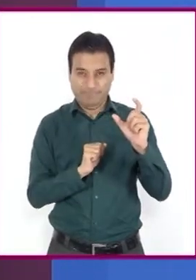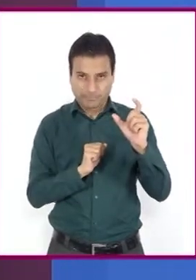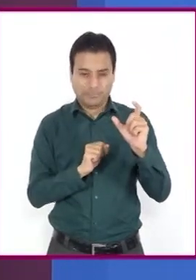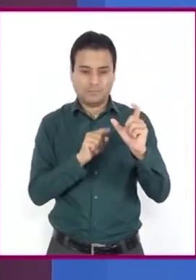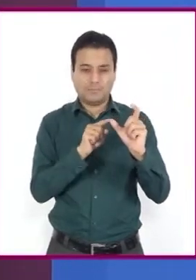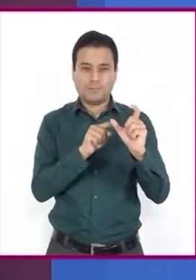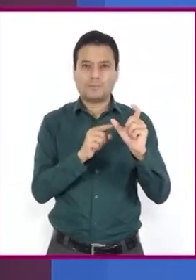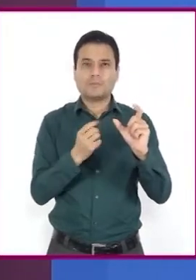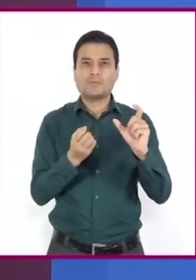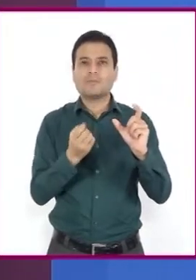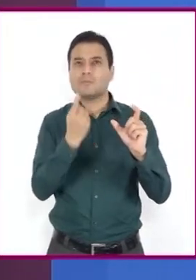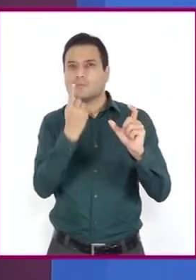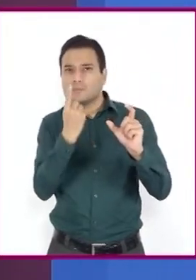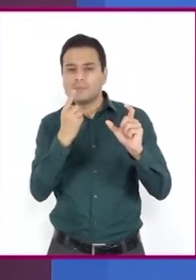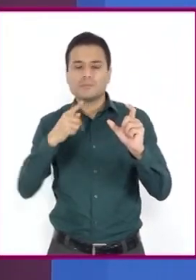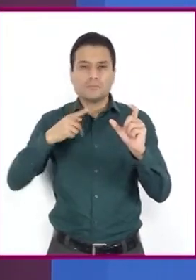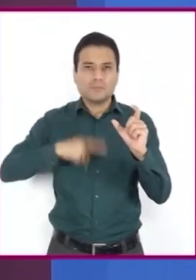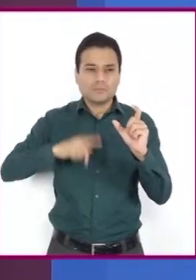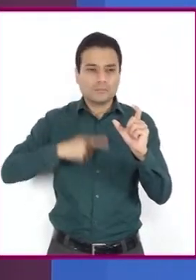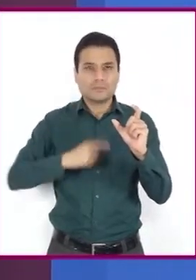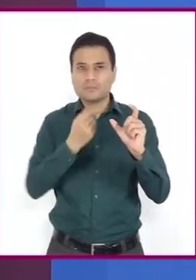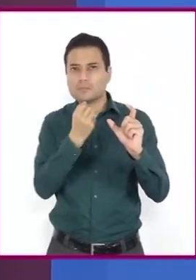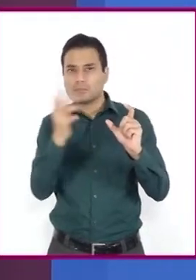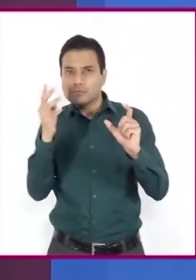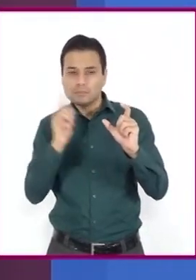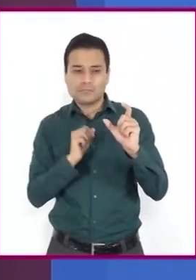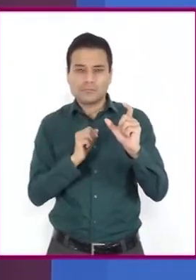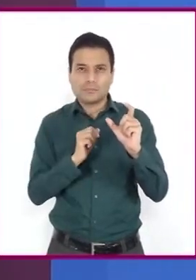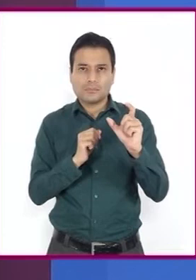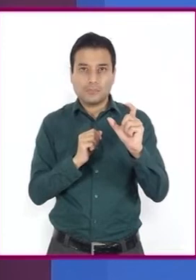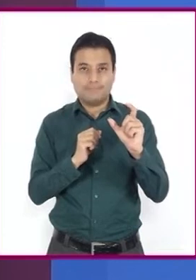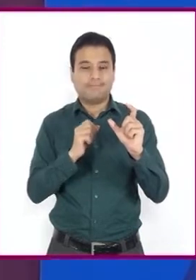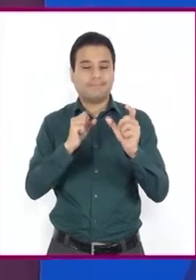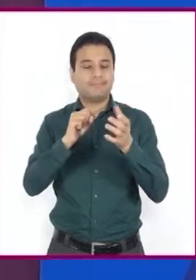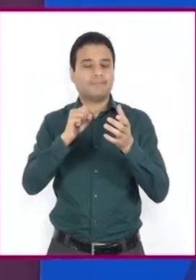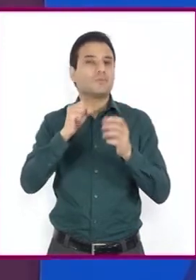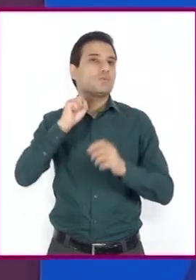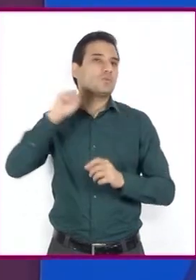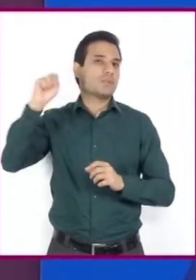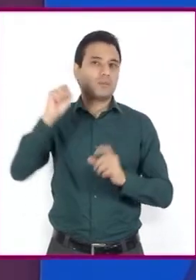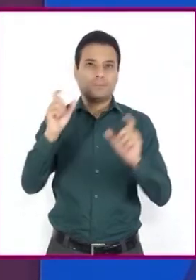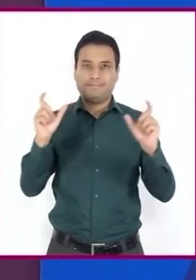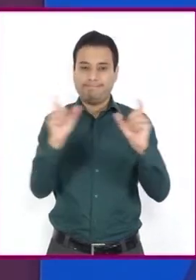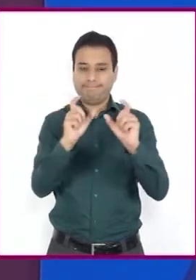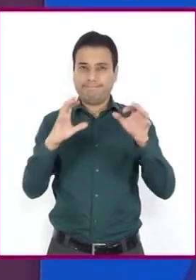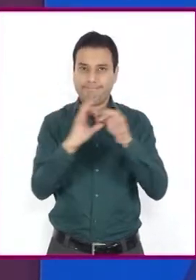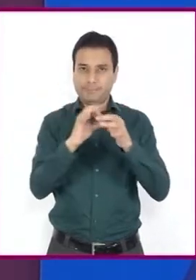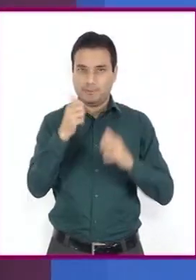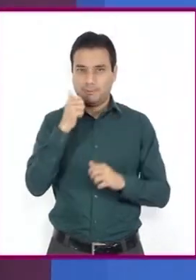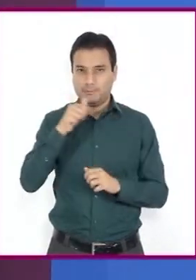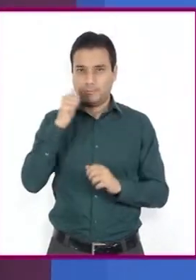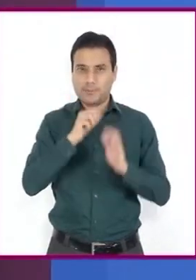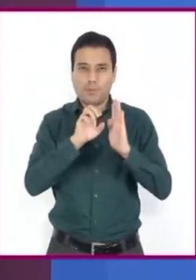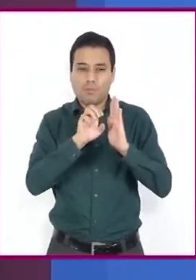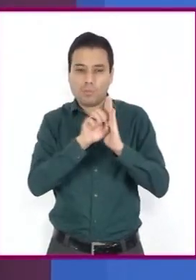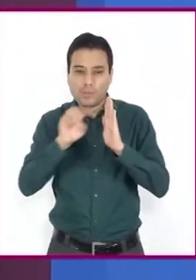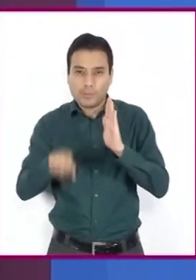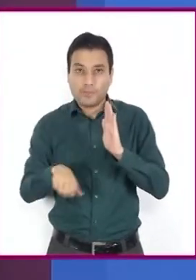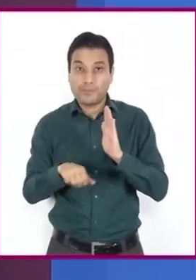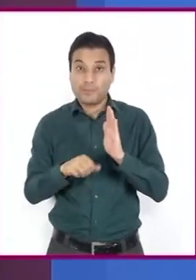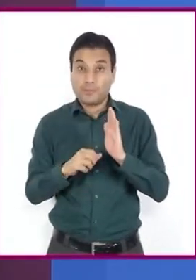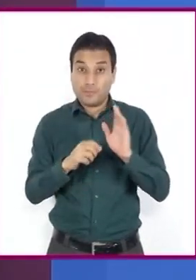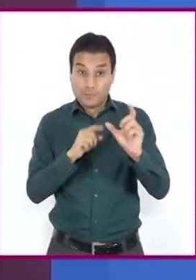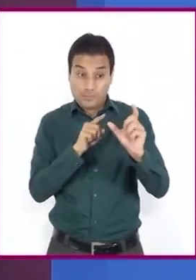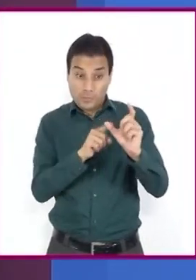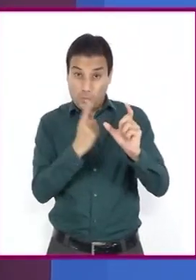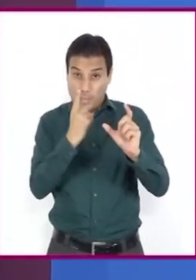número y personas gramaticales dentro de la oración con el sujeto. Es decir, si la acción la realiza un solo